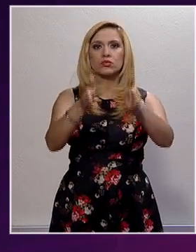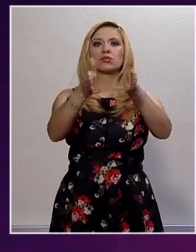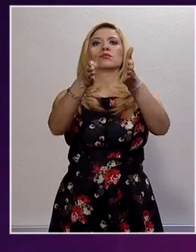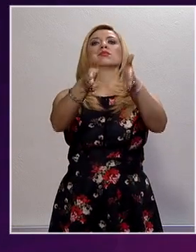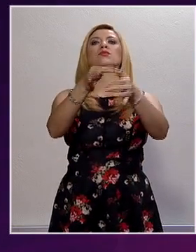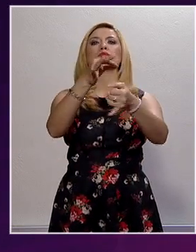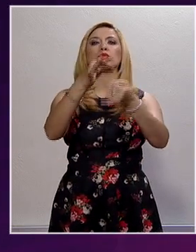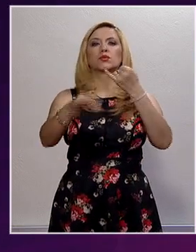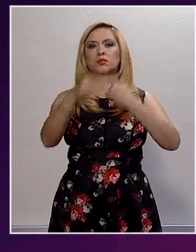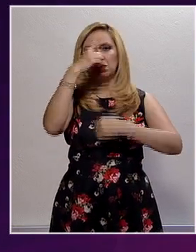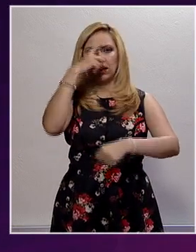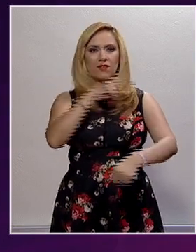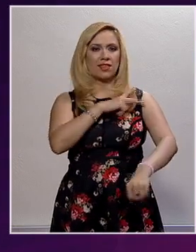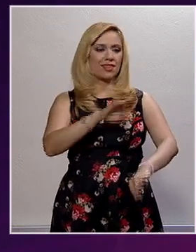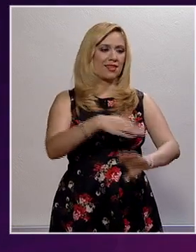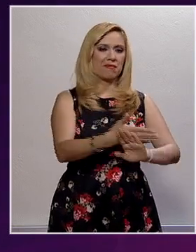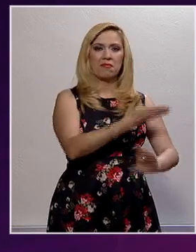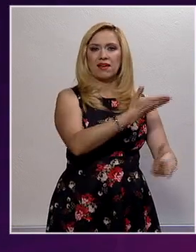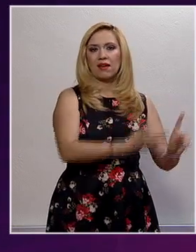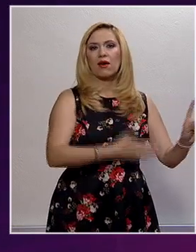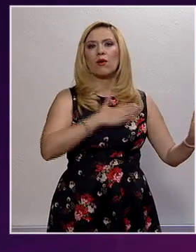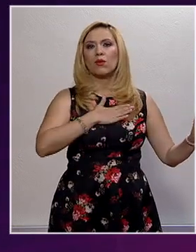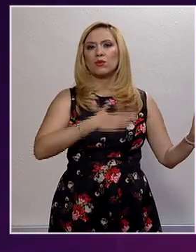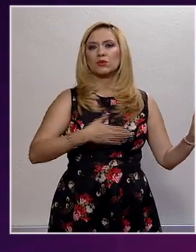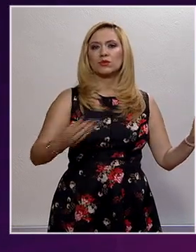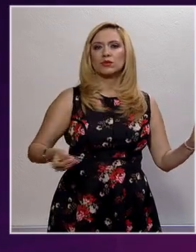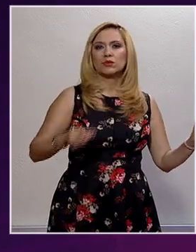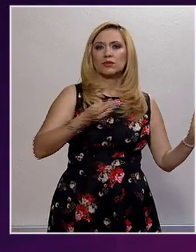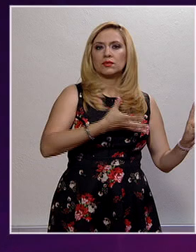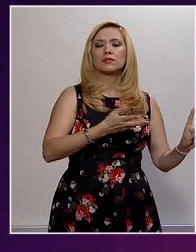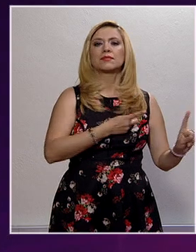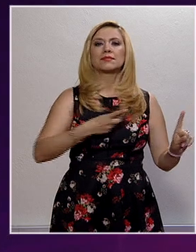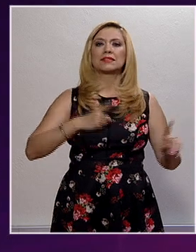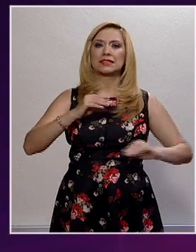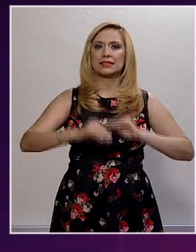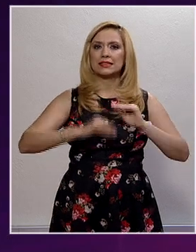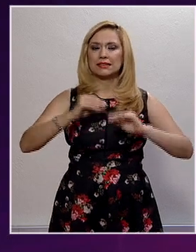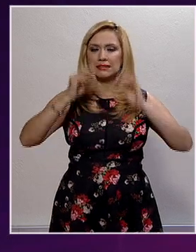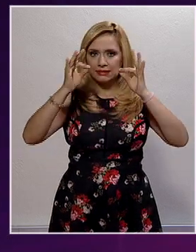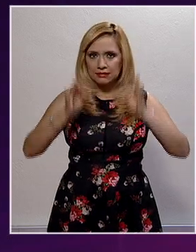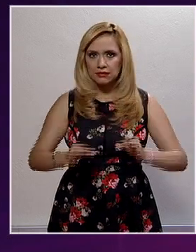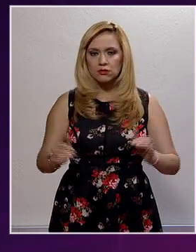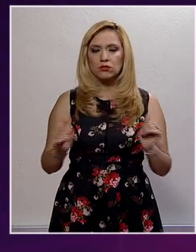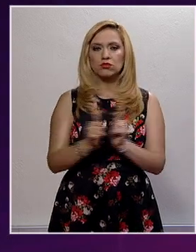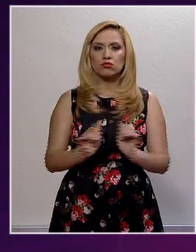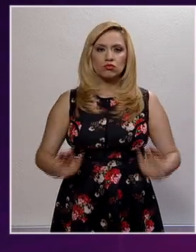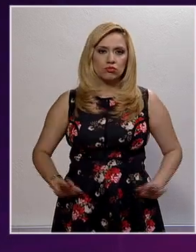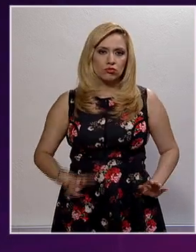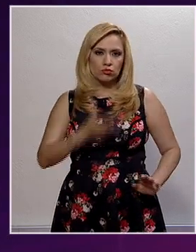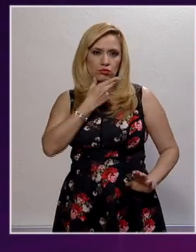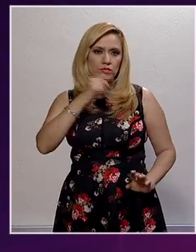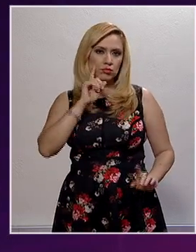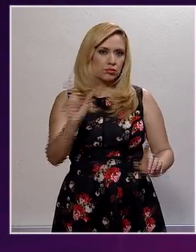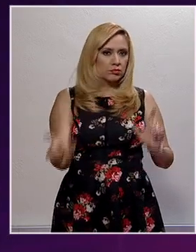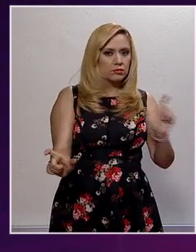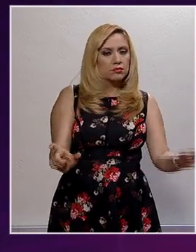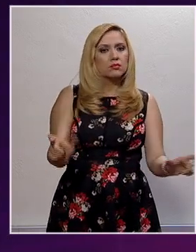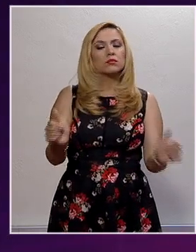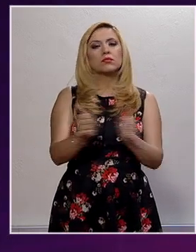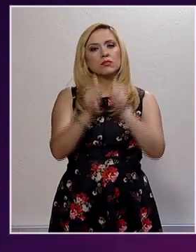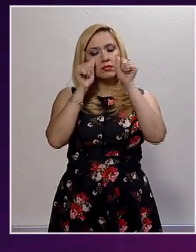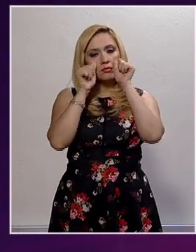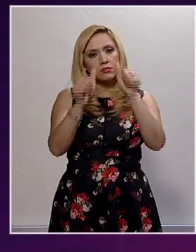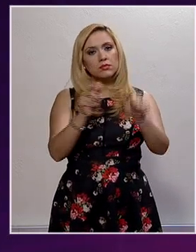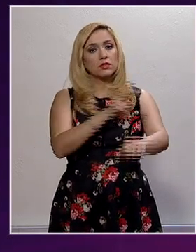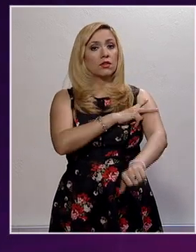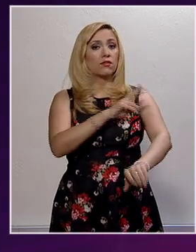para las víctimas esté muy construido desde la perspectiva de género y desde una atención a